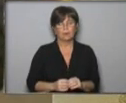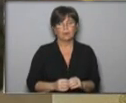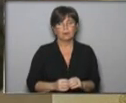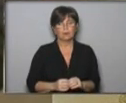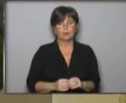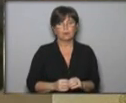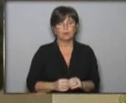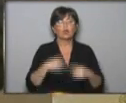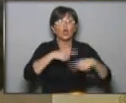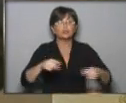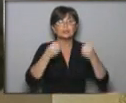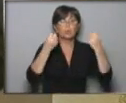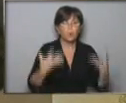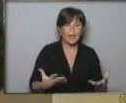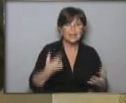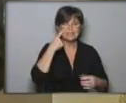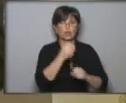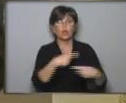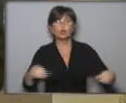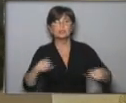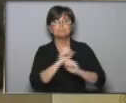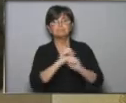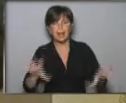con sus virtudes y con sus pecados.